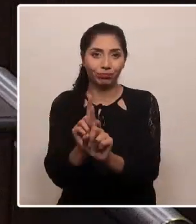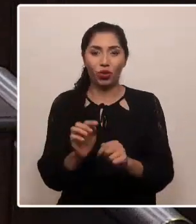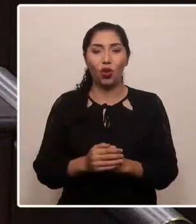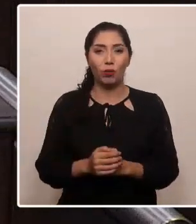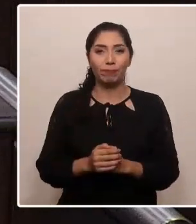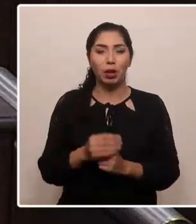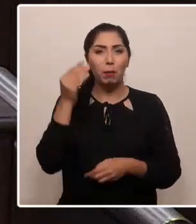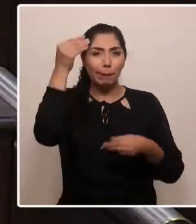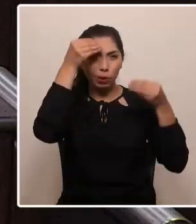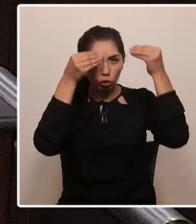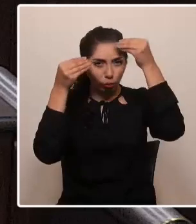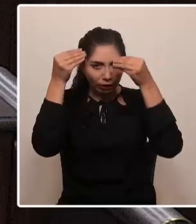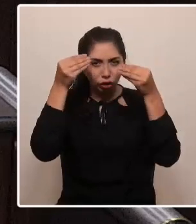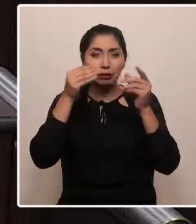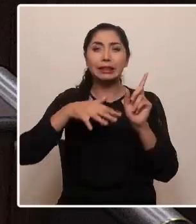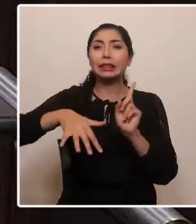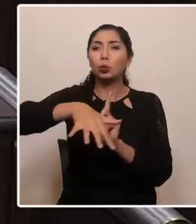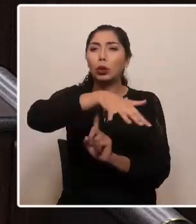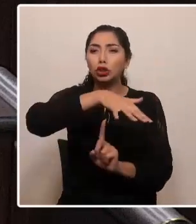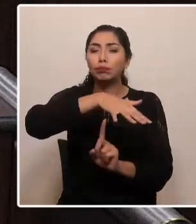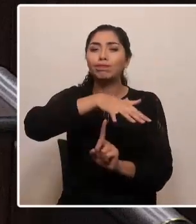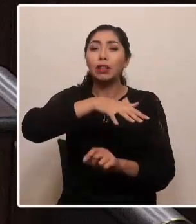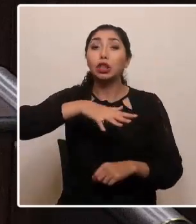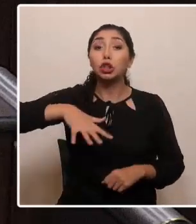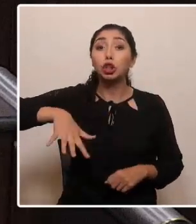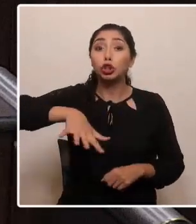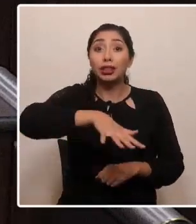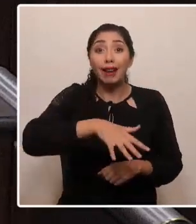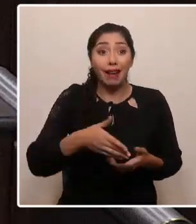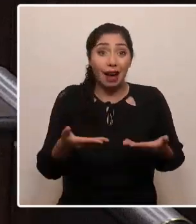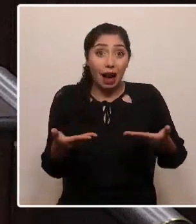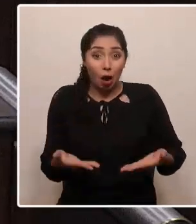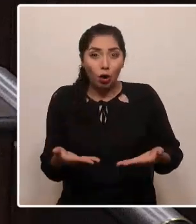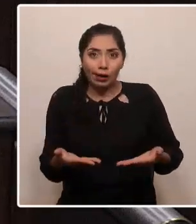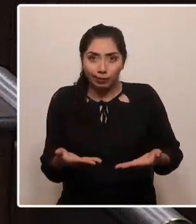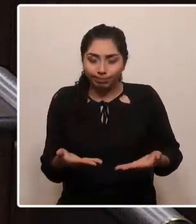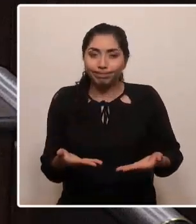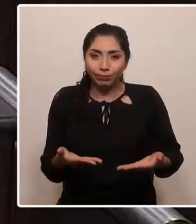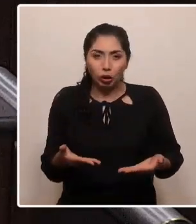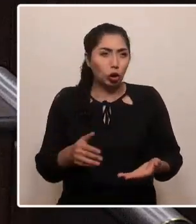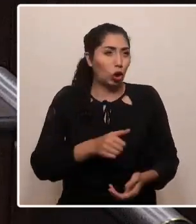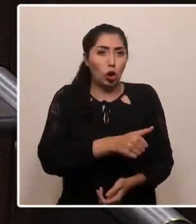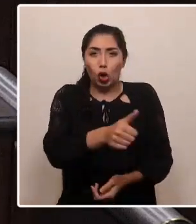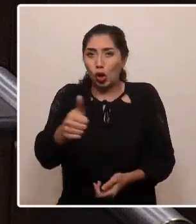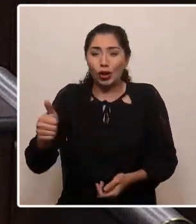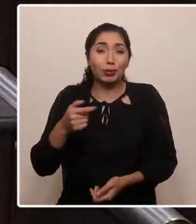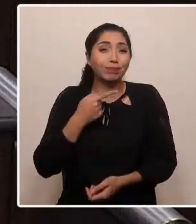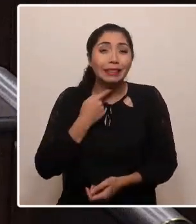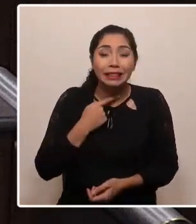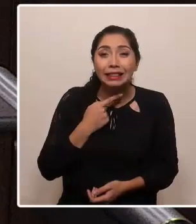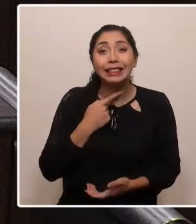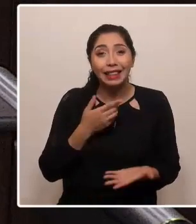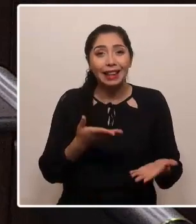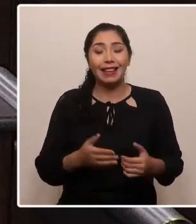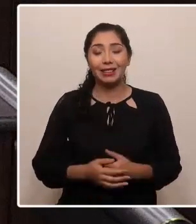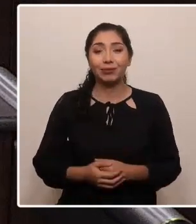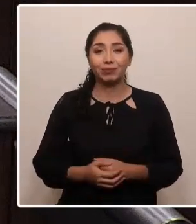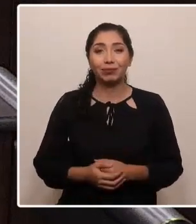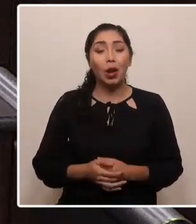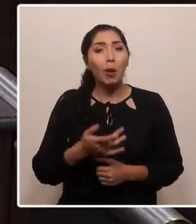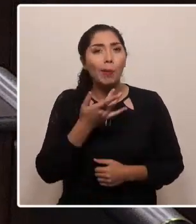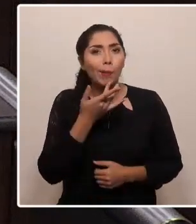por las condiciones sociales a esta altura es un anhelo universal. ¿Por qué? Porque es una